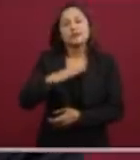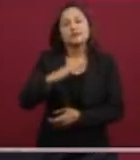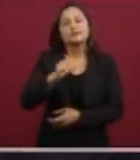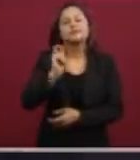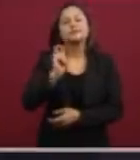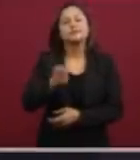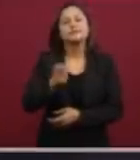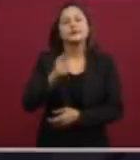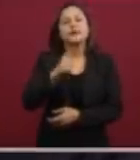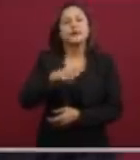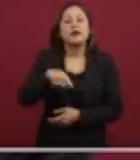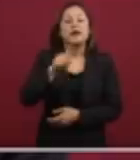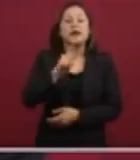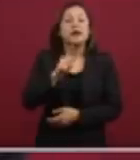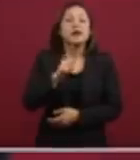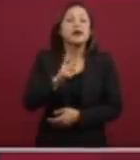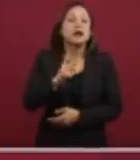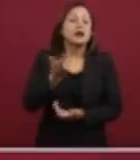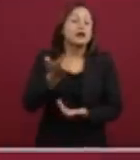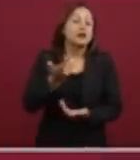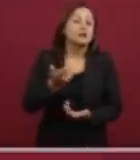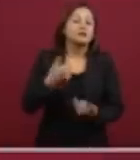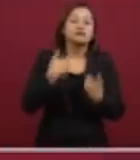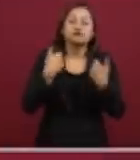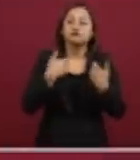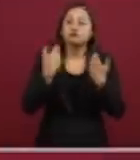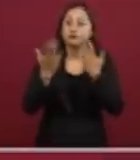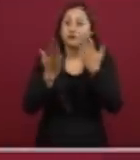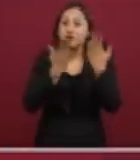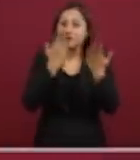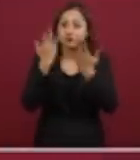de familias de escasos recursos